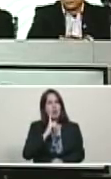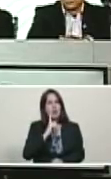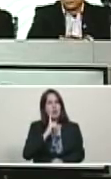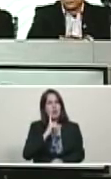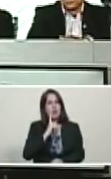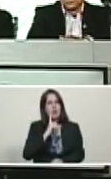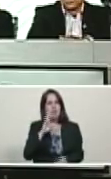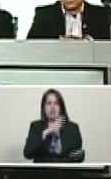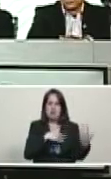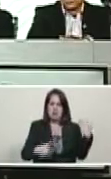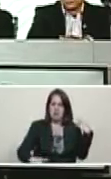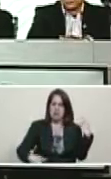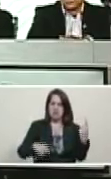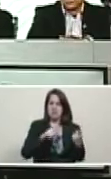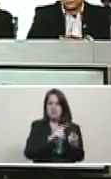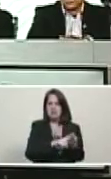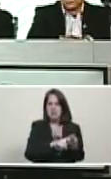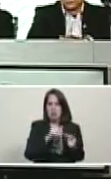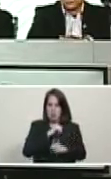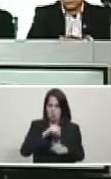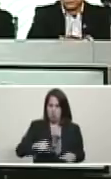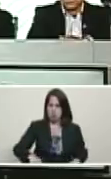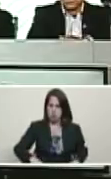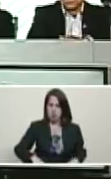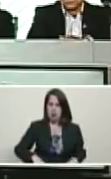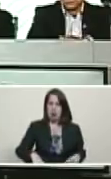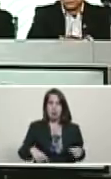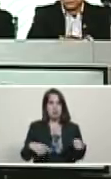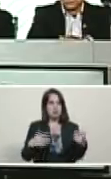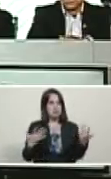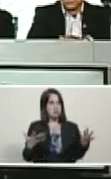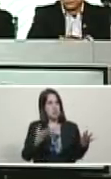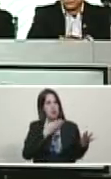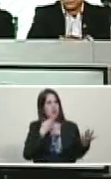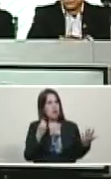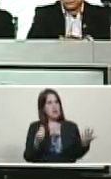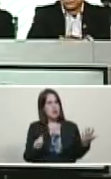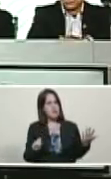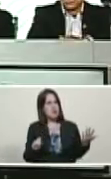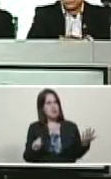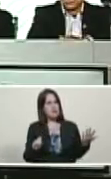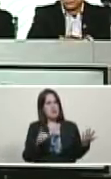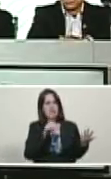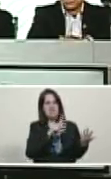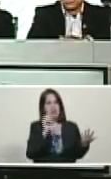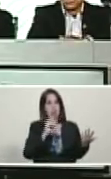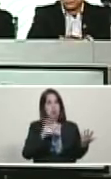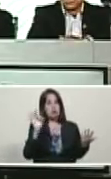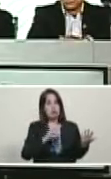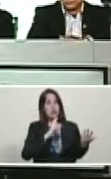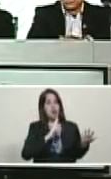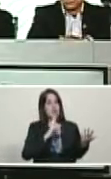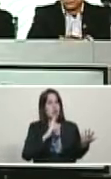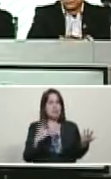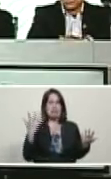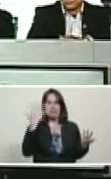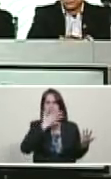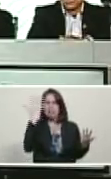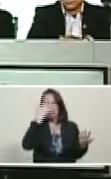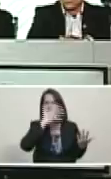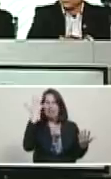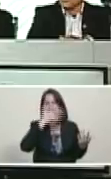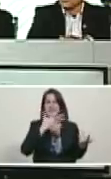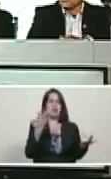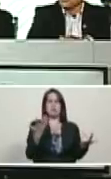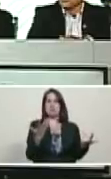del presidente de portugal y los jóvenes el 100 por ciento de los consultados confundidos no no